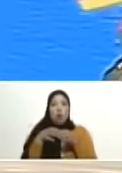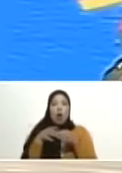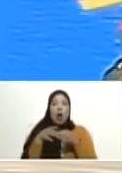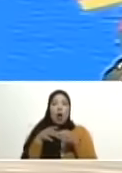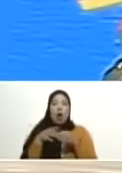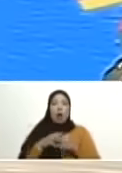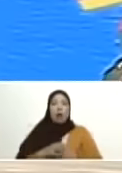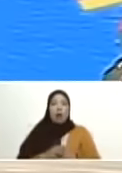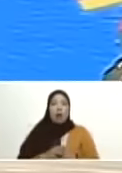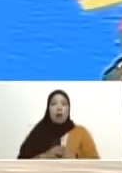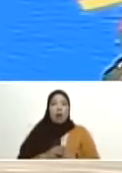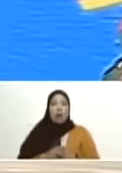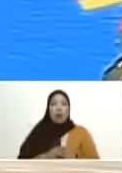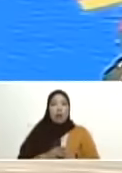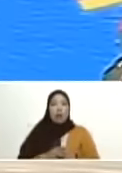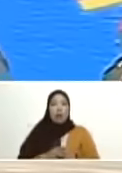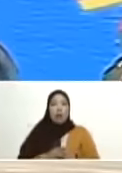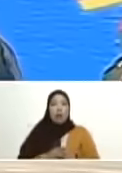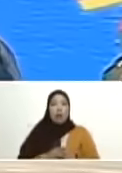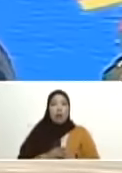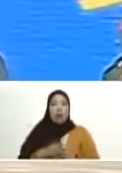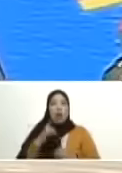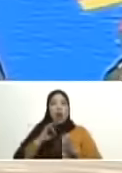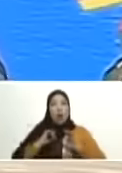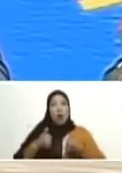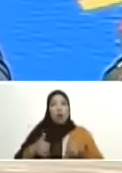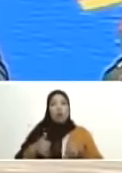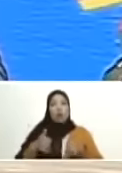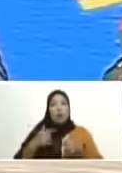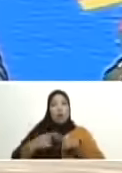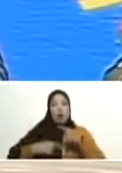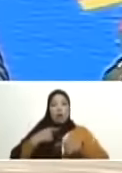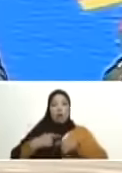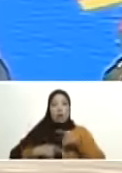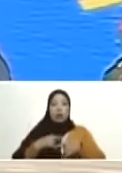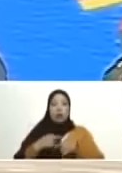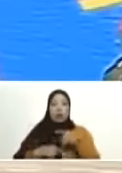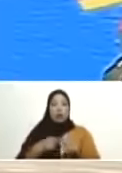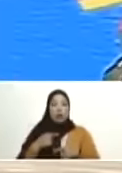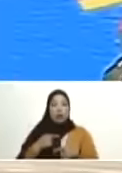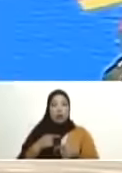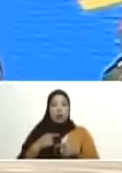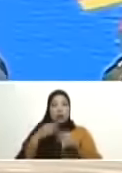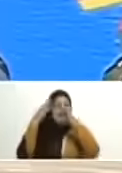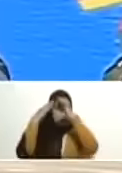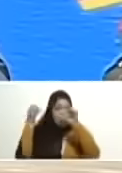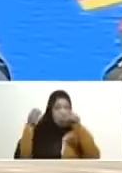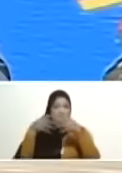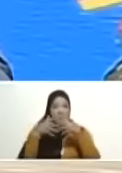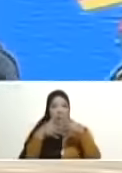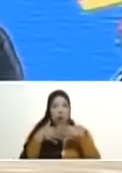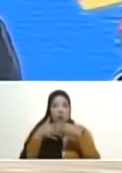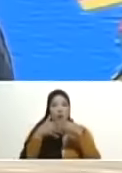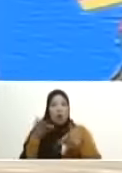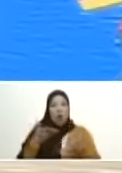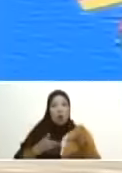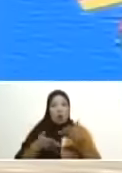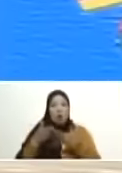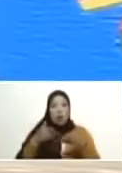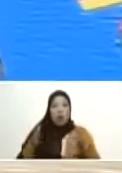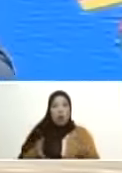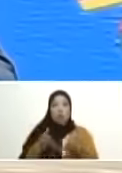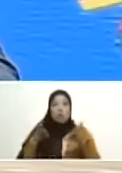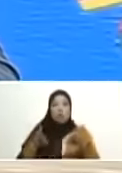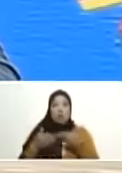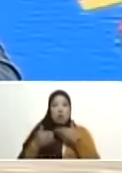Y es el 2015 que arranca una etapa de diplomacia imperial, de